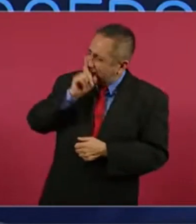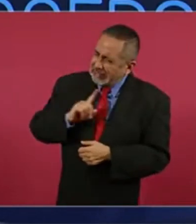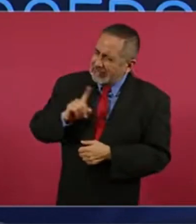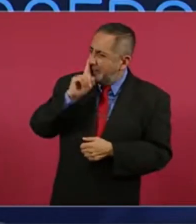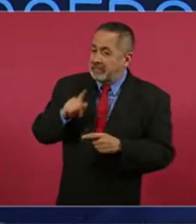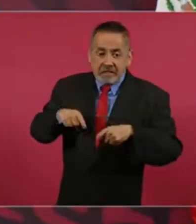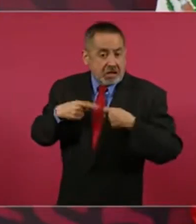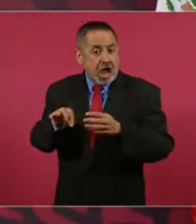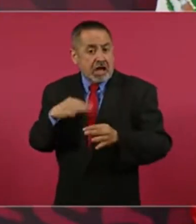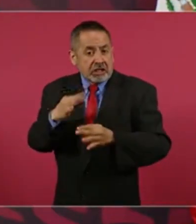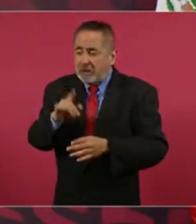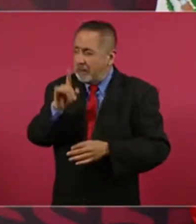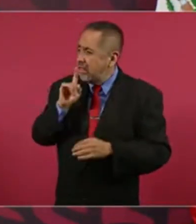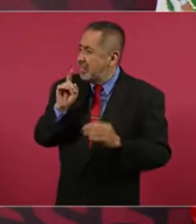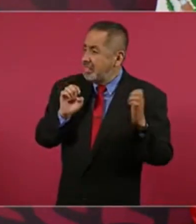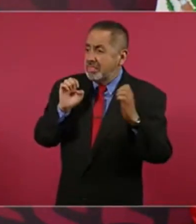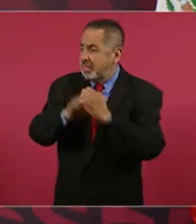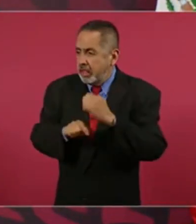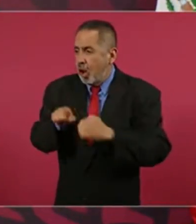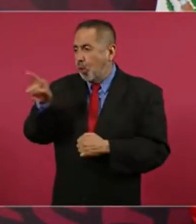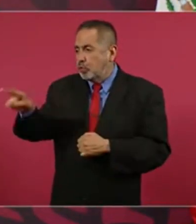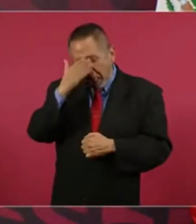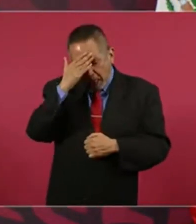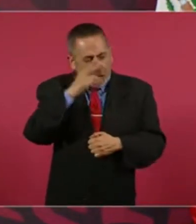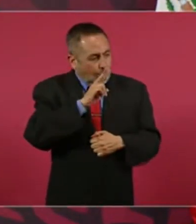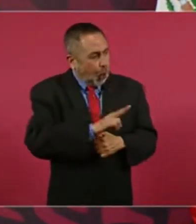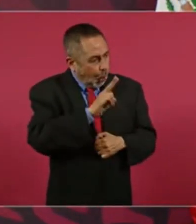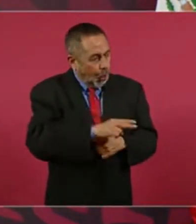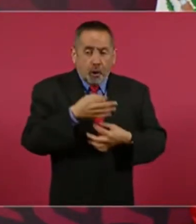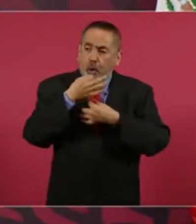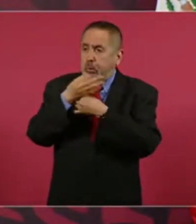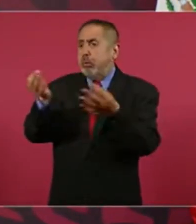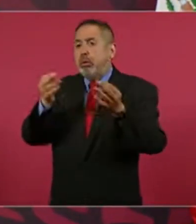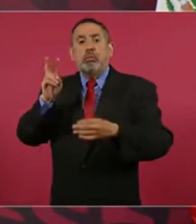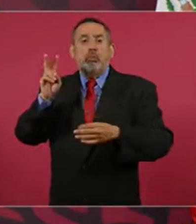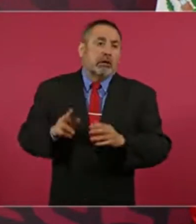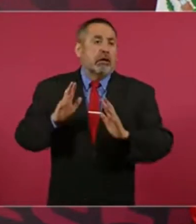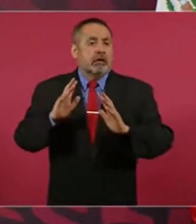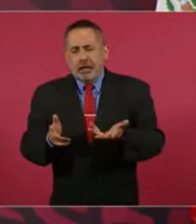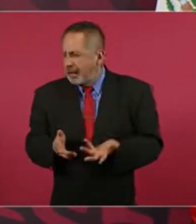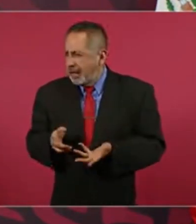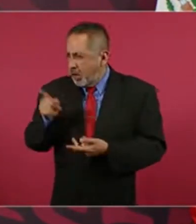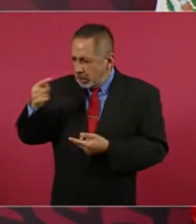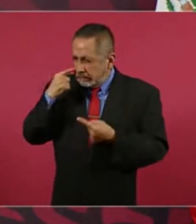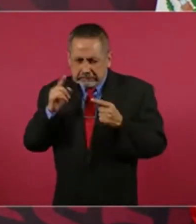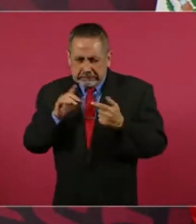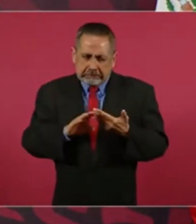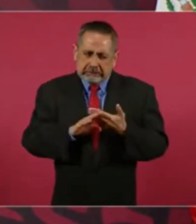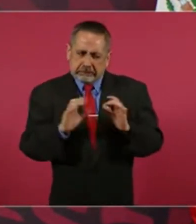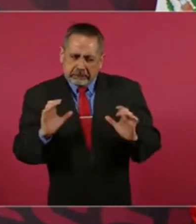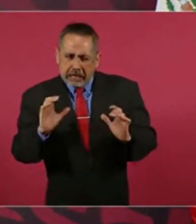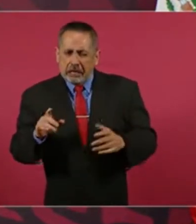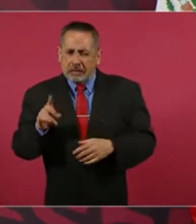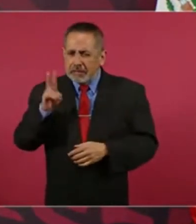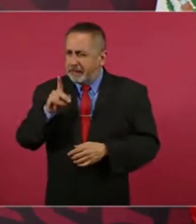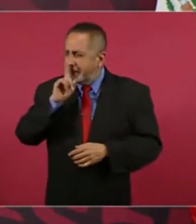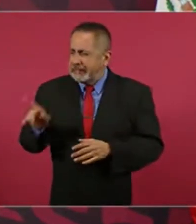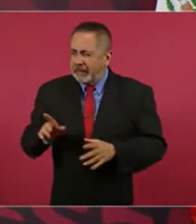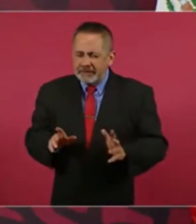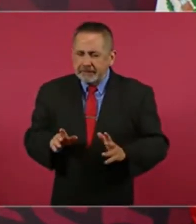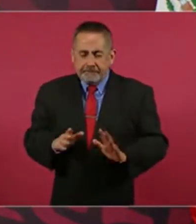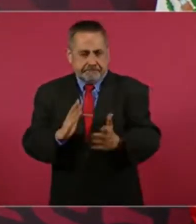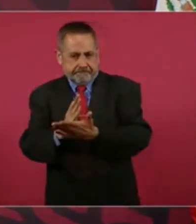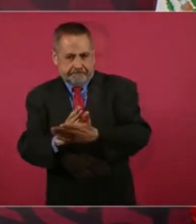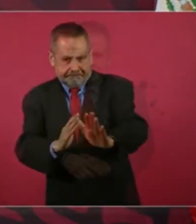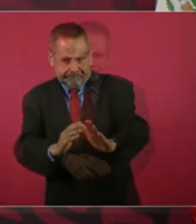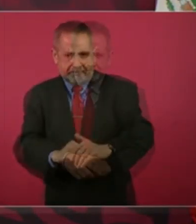mintió, lo engañó. Y usted lo repite confiado en que le dicen la verdad. Y a estas alturas ya debería poner cierta distancia entre lo que le dicen. Ya, porque como me tienen